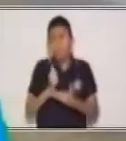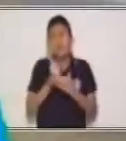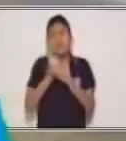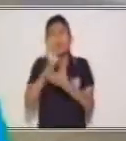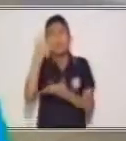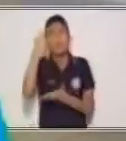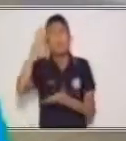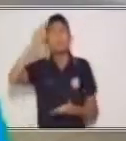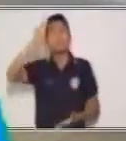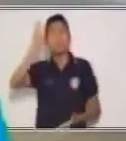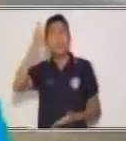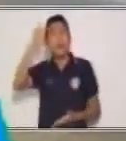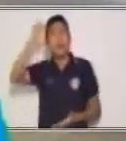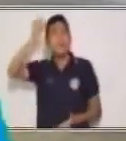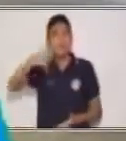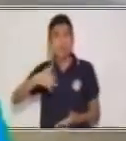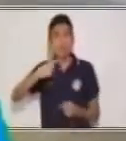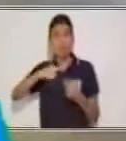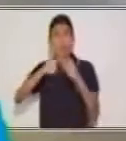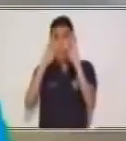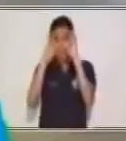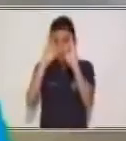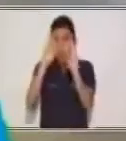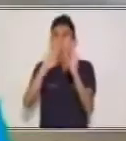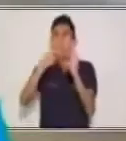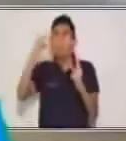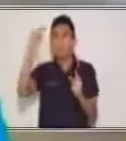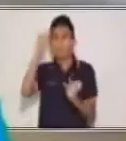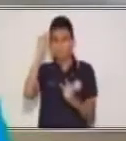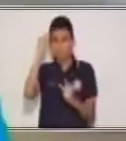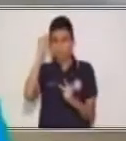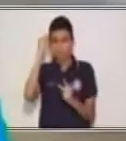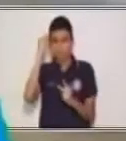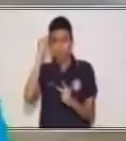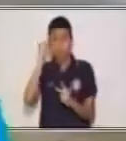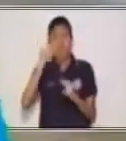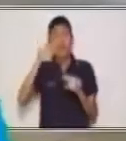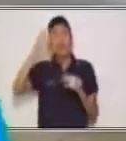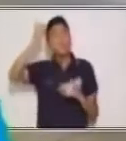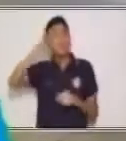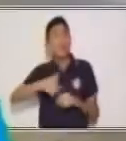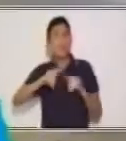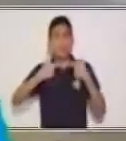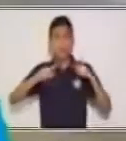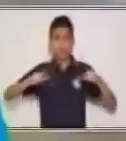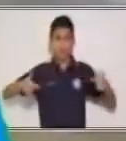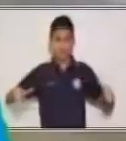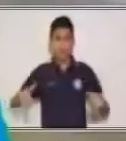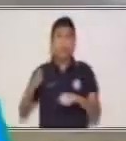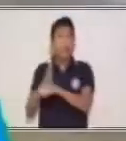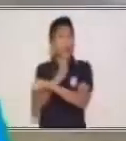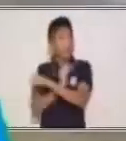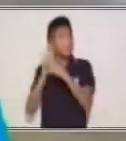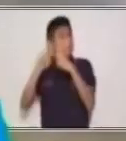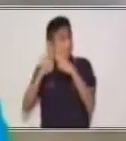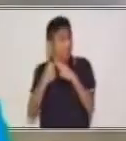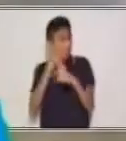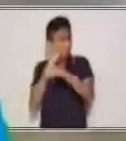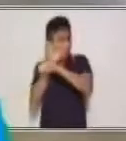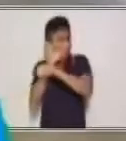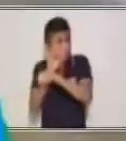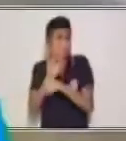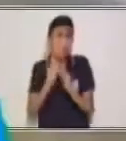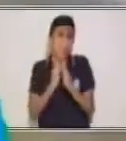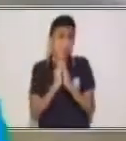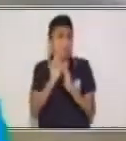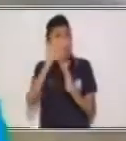ejercitar habilidades y destrezas como la atención y la memoria, habilidades lingüísticas. Antes de empezar, te recomiendo y te recuerdo